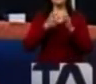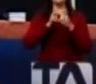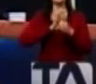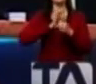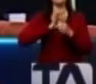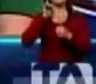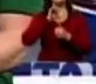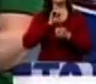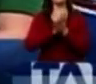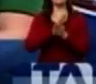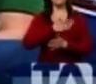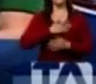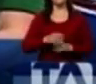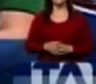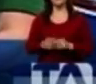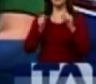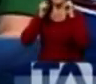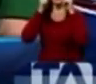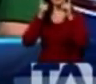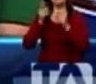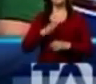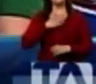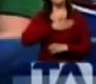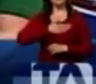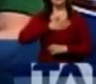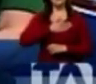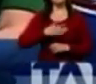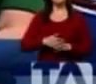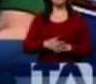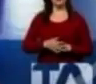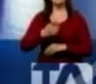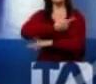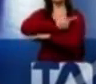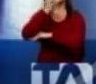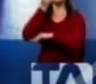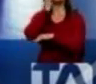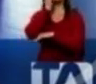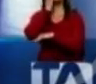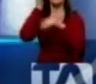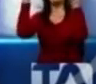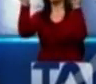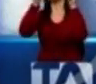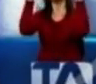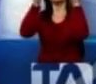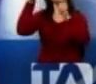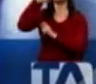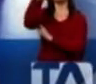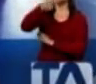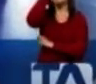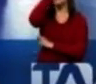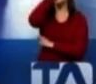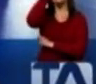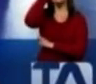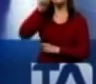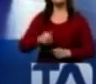de distancia. Es impresionante. Yo sí quería hacer un reconocimiento porque estamos cerca del Día de la Madre. Justo aquí en Ecuador festejamos el Día de la Madre el próximo domingo